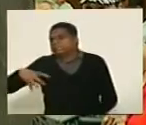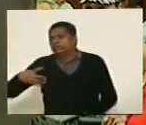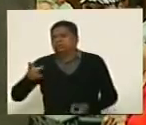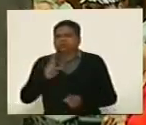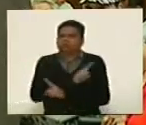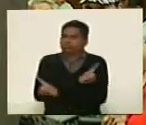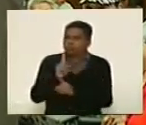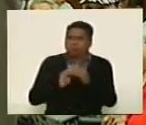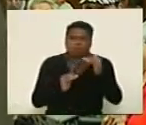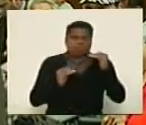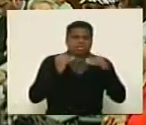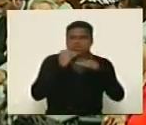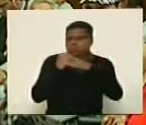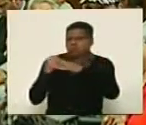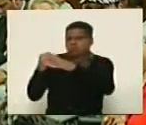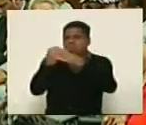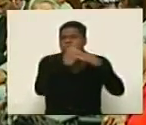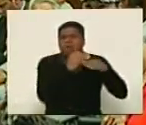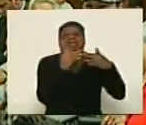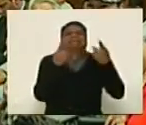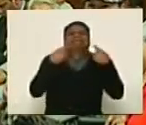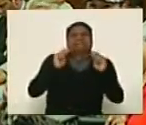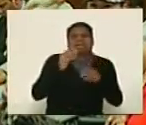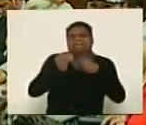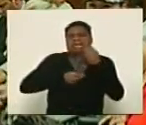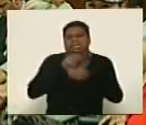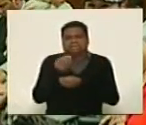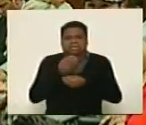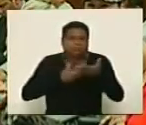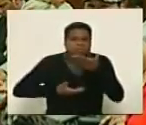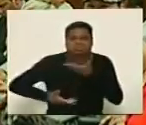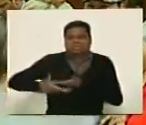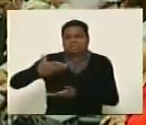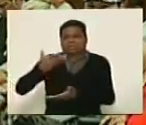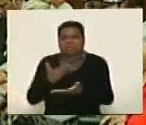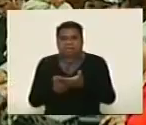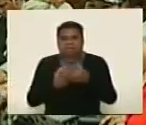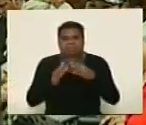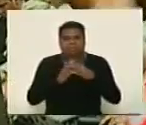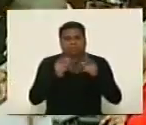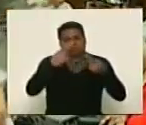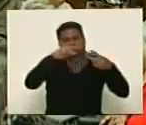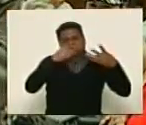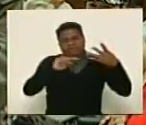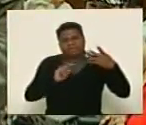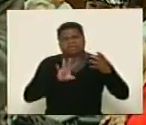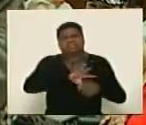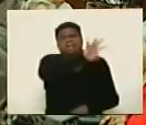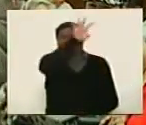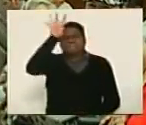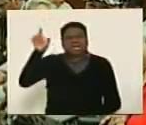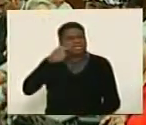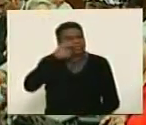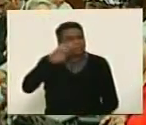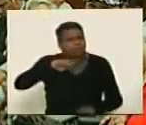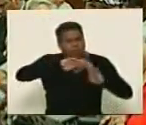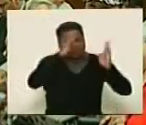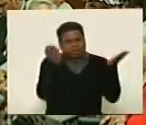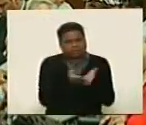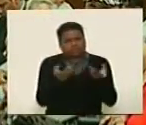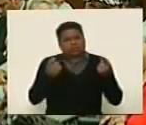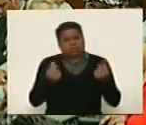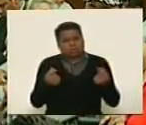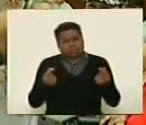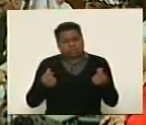que se trata de crear un intercambio entre los distintos países y pueblos del mundo en la